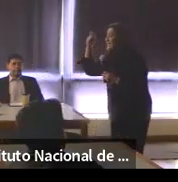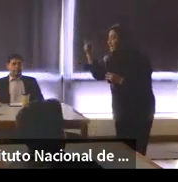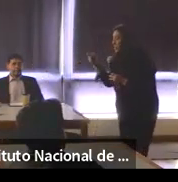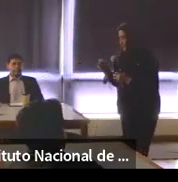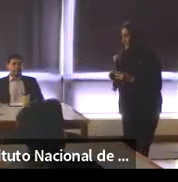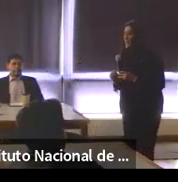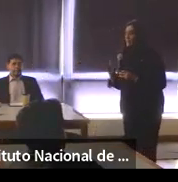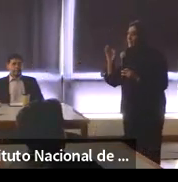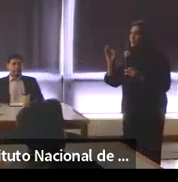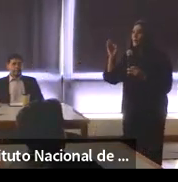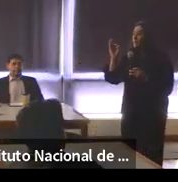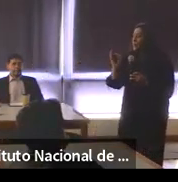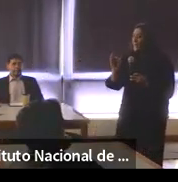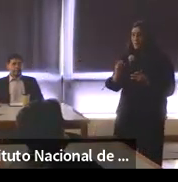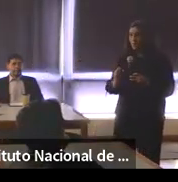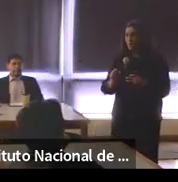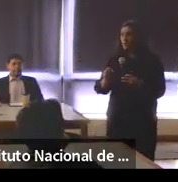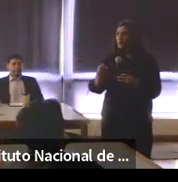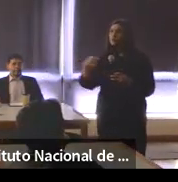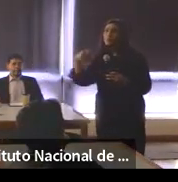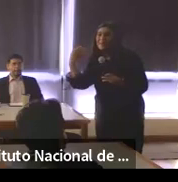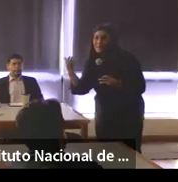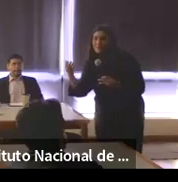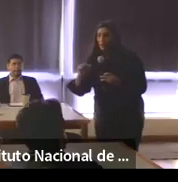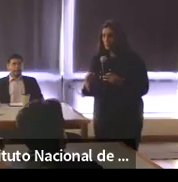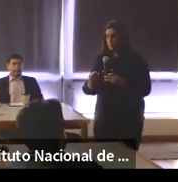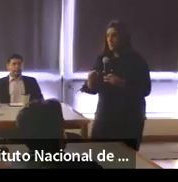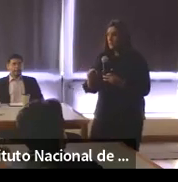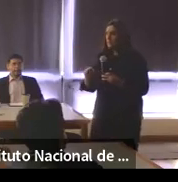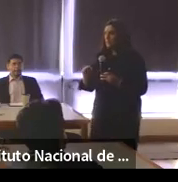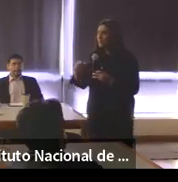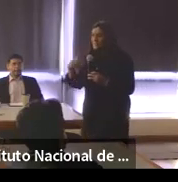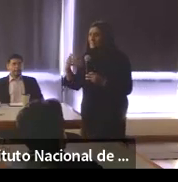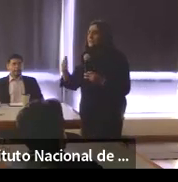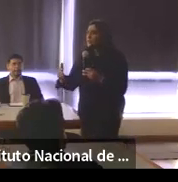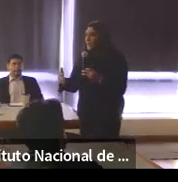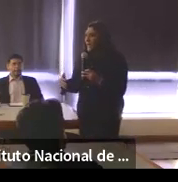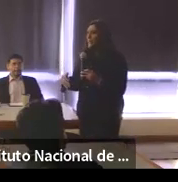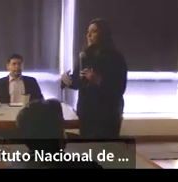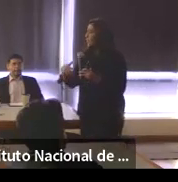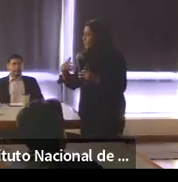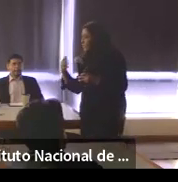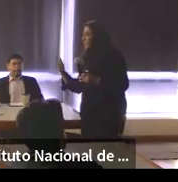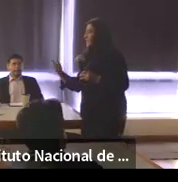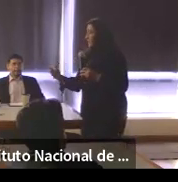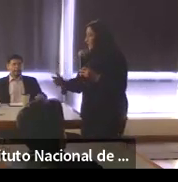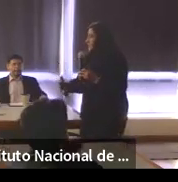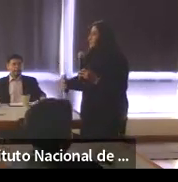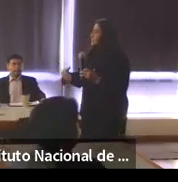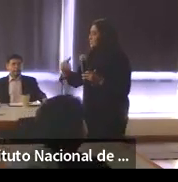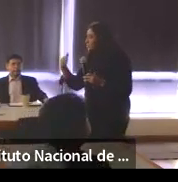convencerlo de que por el momento su petición no es escuchada porque